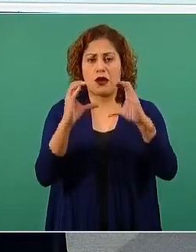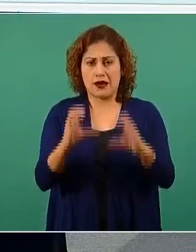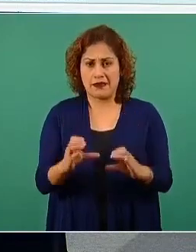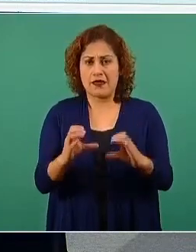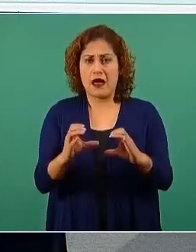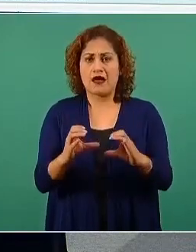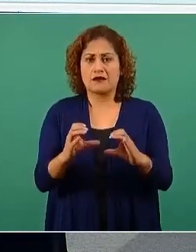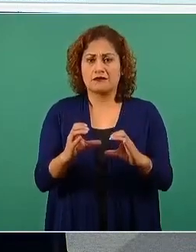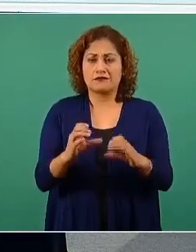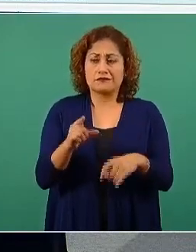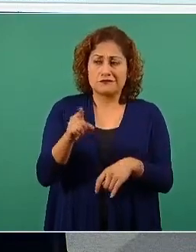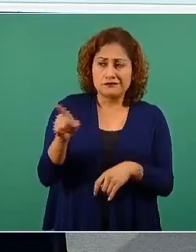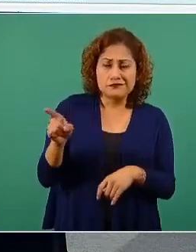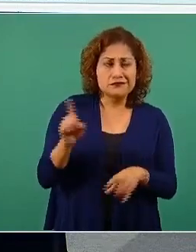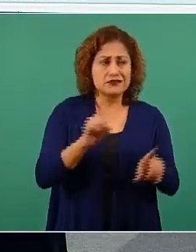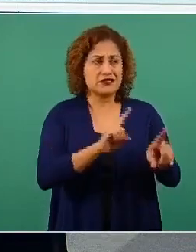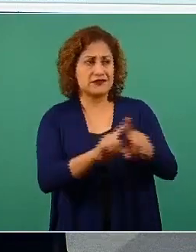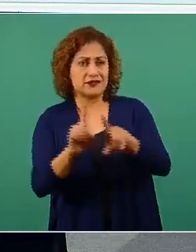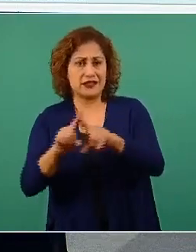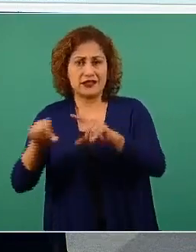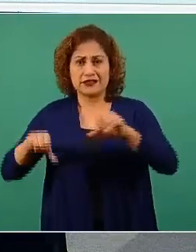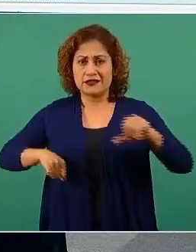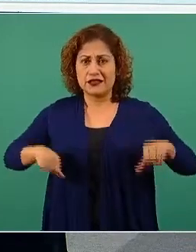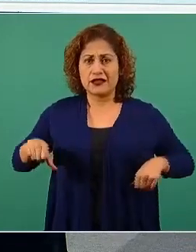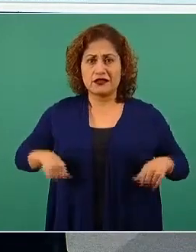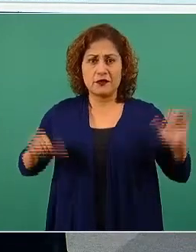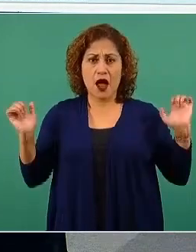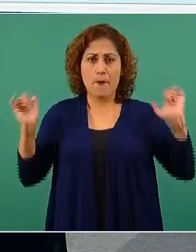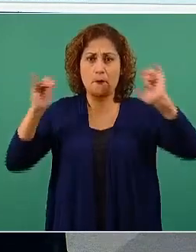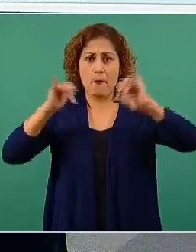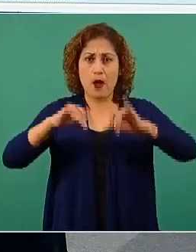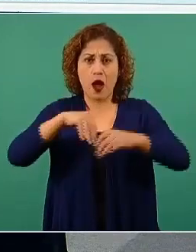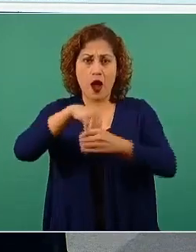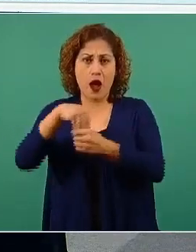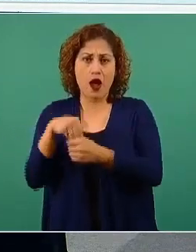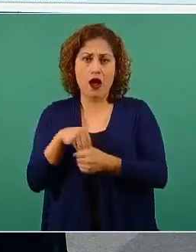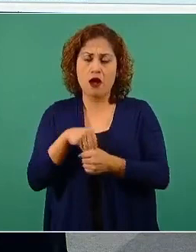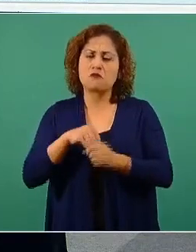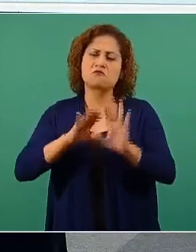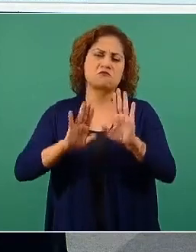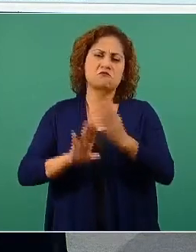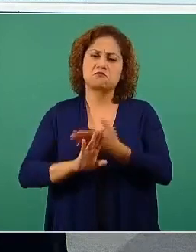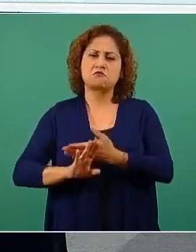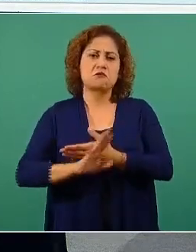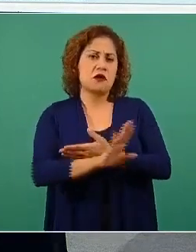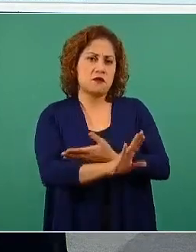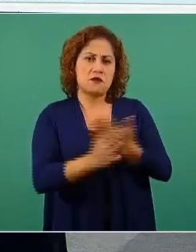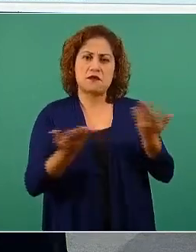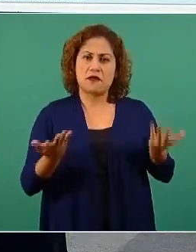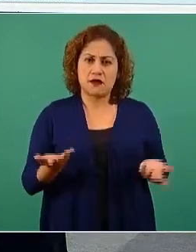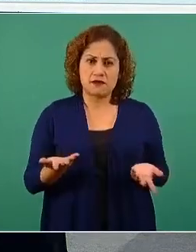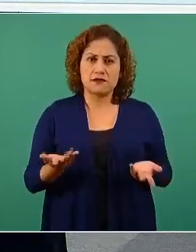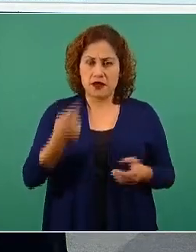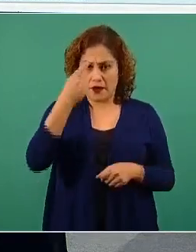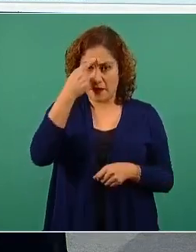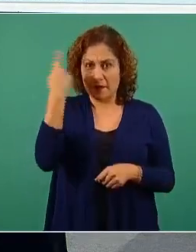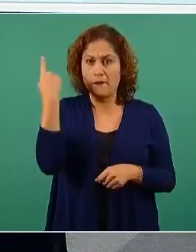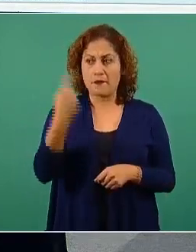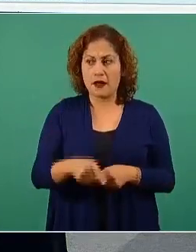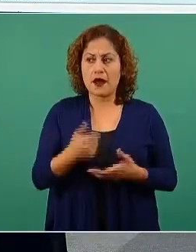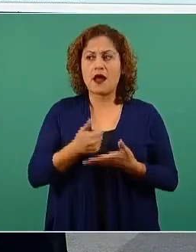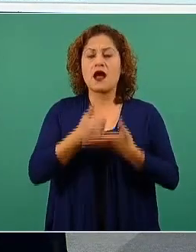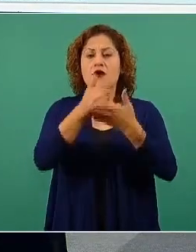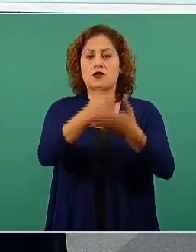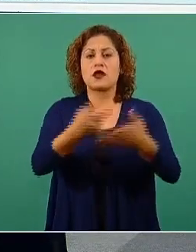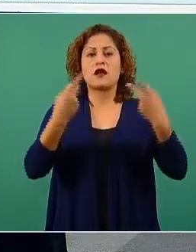actividades que nos congreguen o que en su momento nos acerquen a grupos masivos de personas y que por lo tanto en ellas pueda